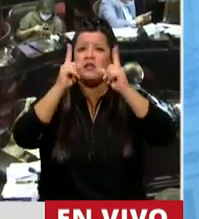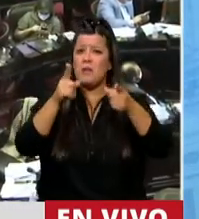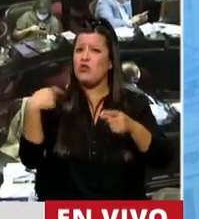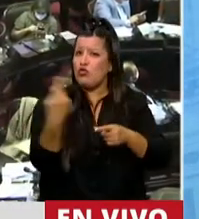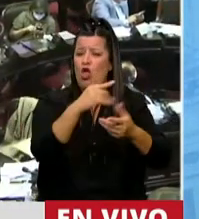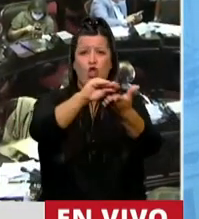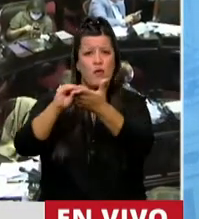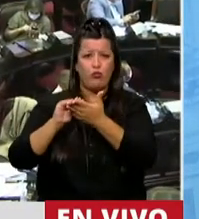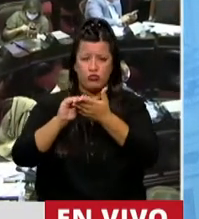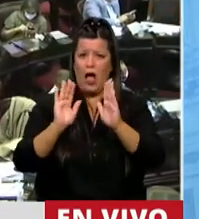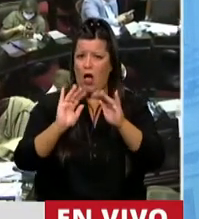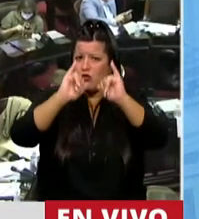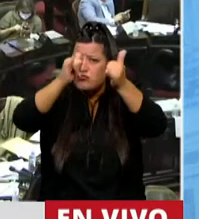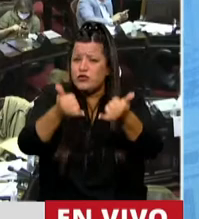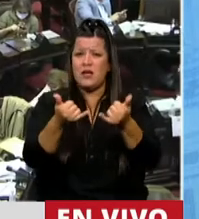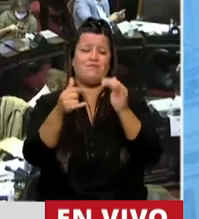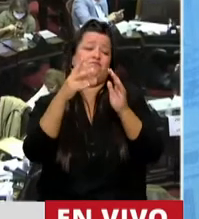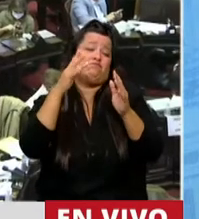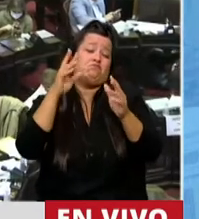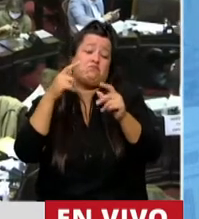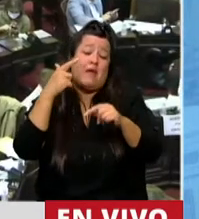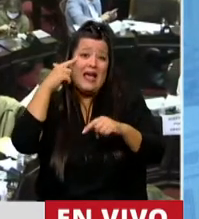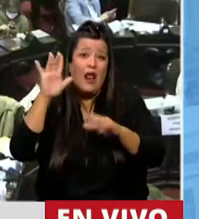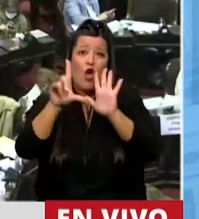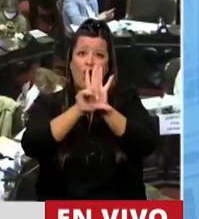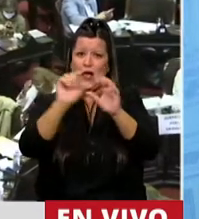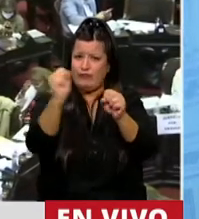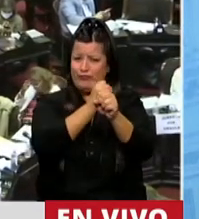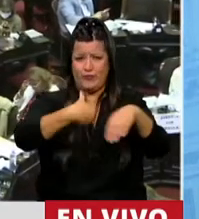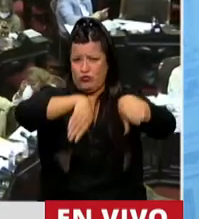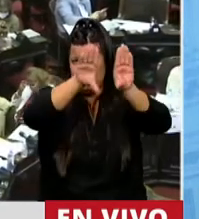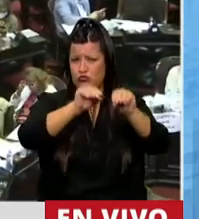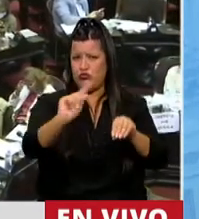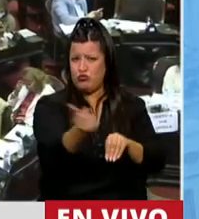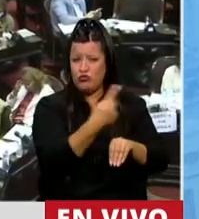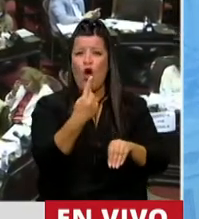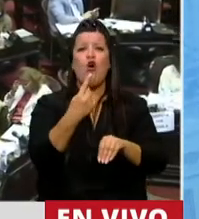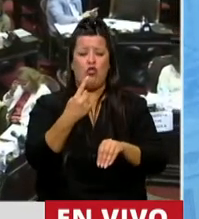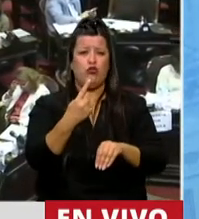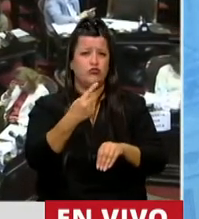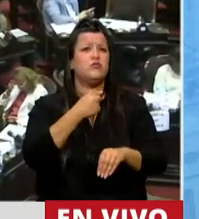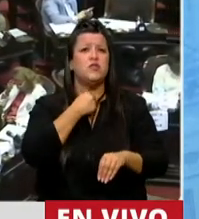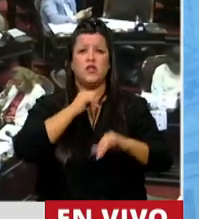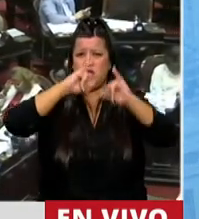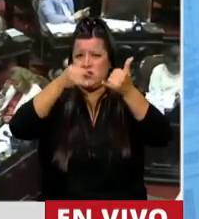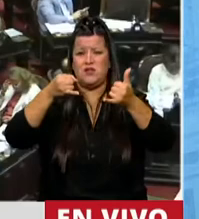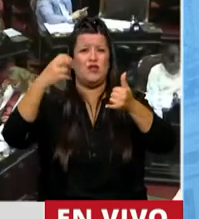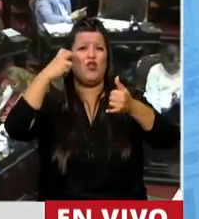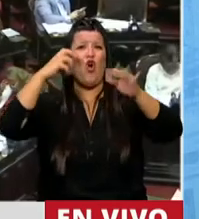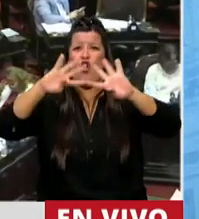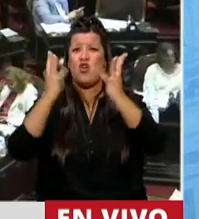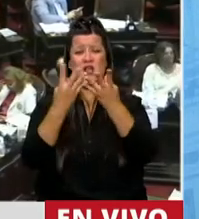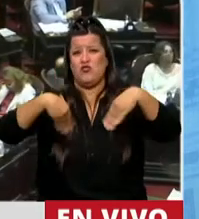ley entiendo que va a ser aprobada por unanimidad, es la voluntad de todos, de todo el Parlamento